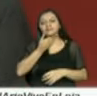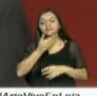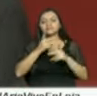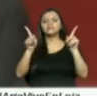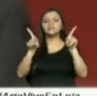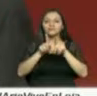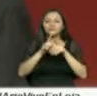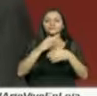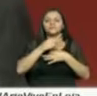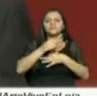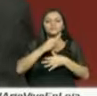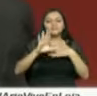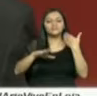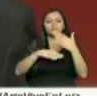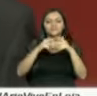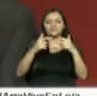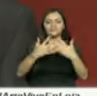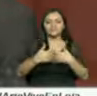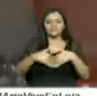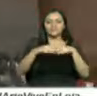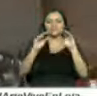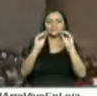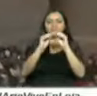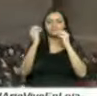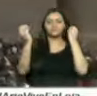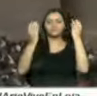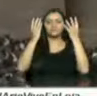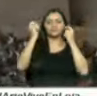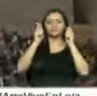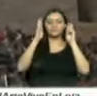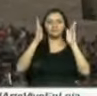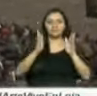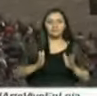un privilegio de la potente creatividad humana.